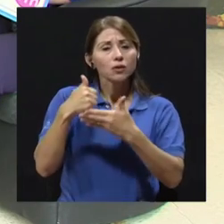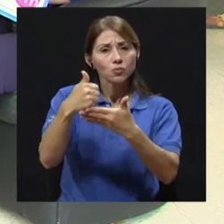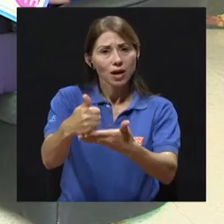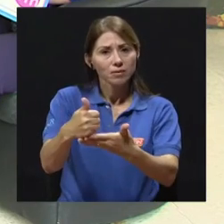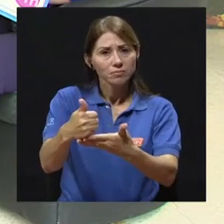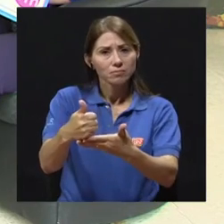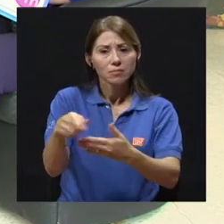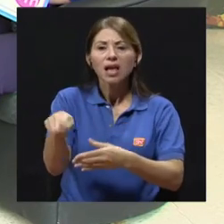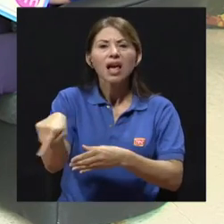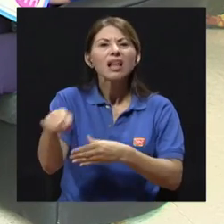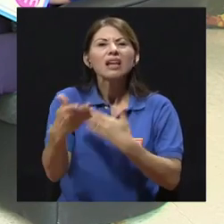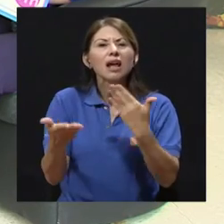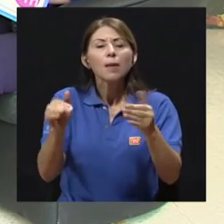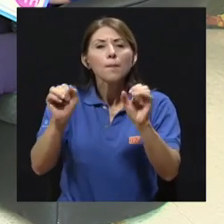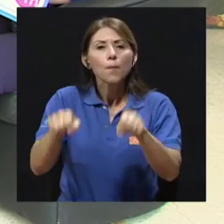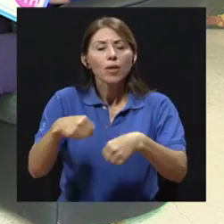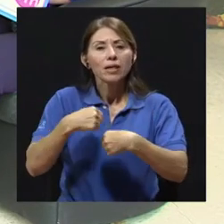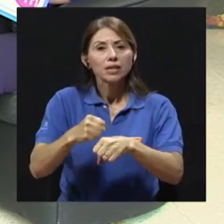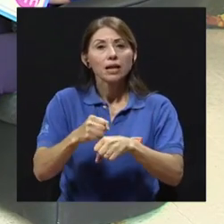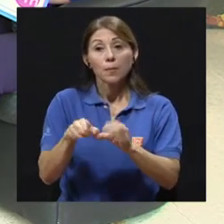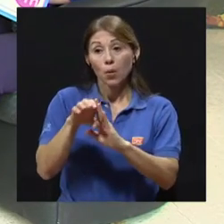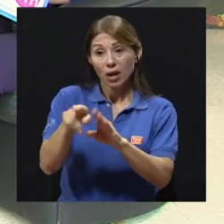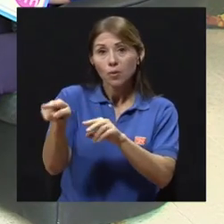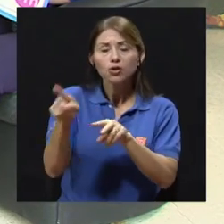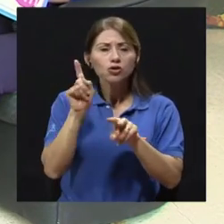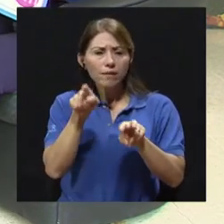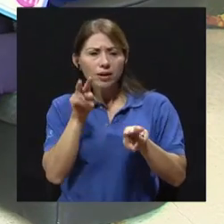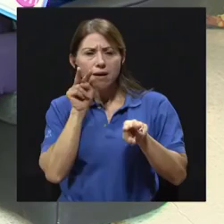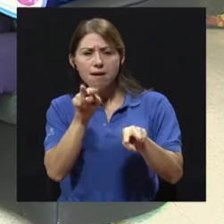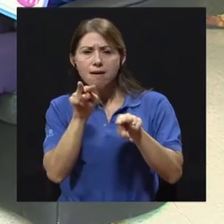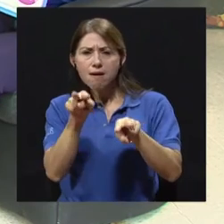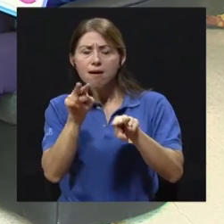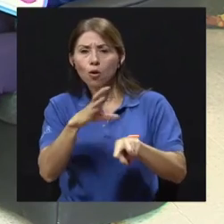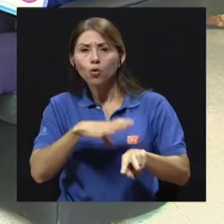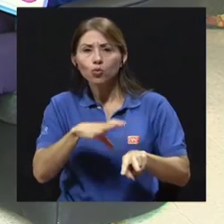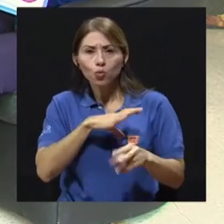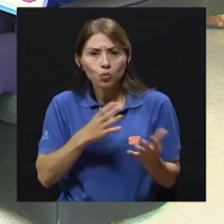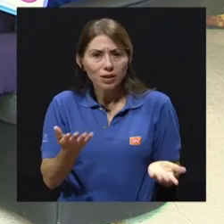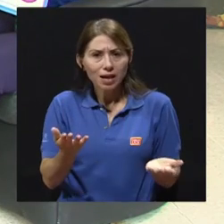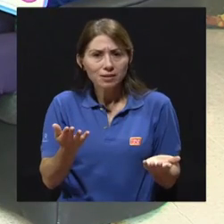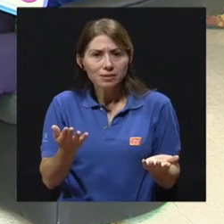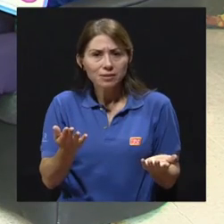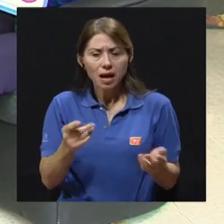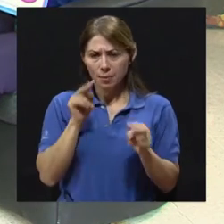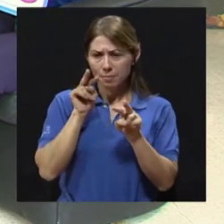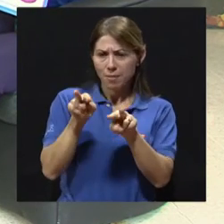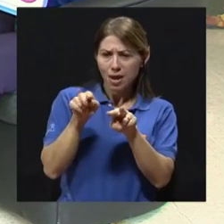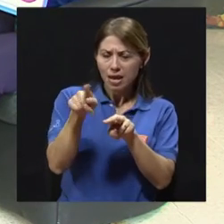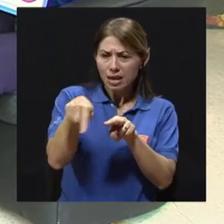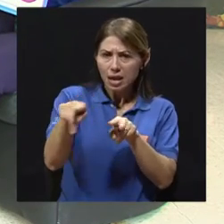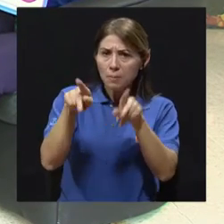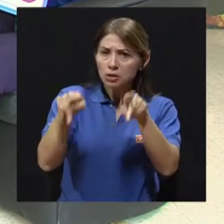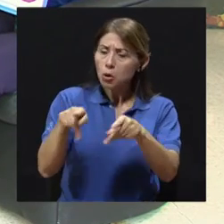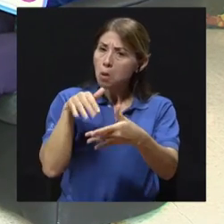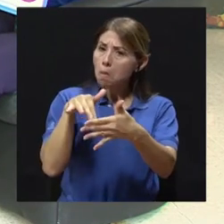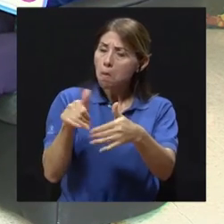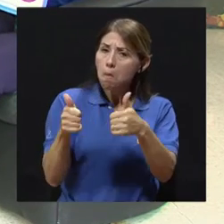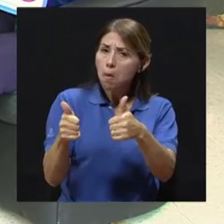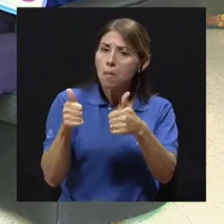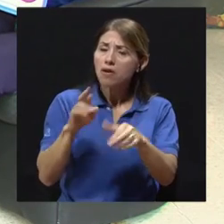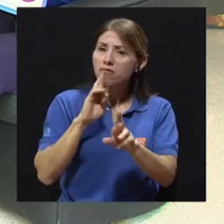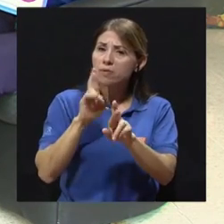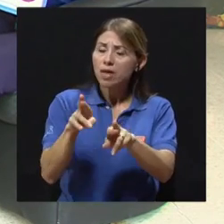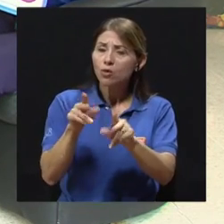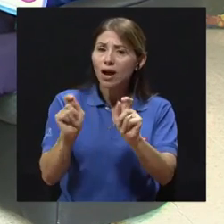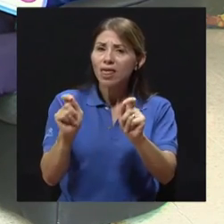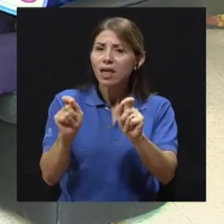y desde lo que le compete hacer. Por ejemplo, observar conductas, medir el rendimiento académico, que quizás es uno de los